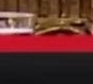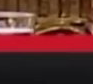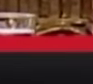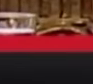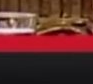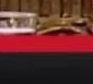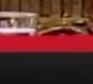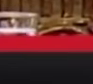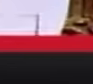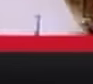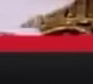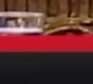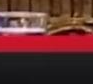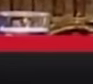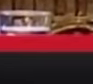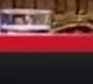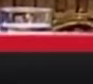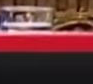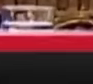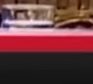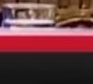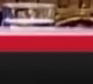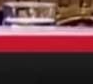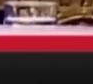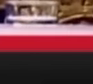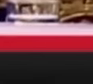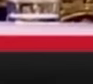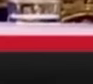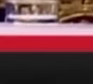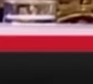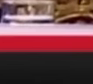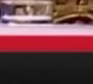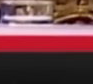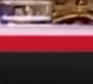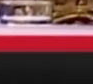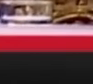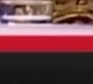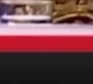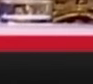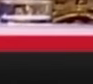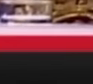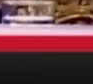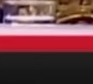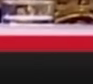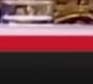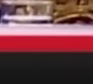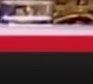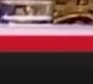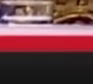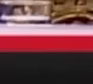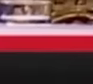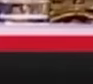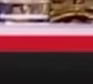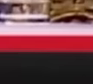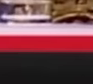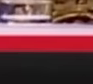Gracias. Yo quisiera adicionar algo también que es importante. En cuanto a la sobrevaluación del puente